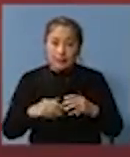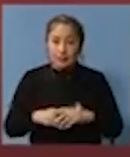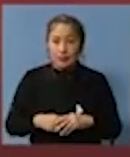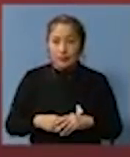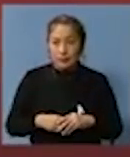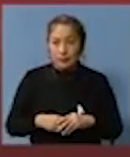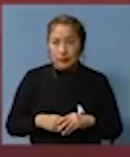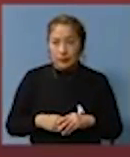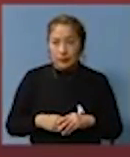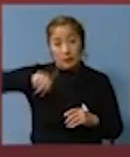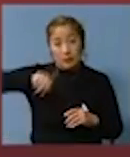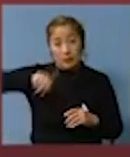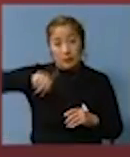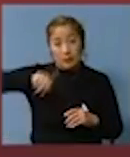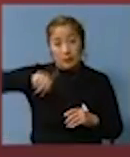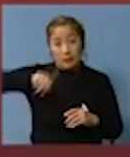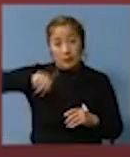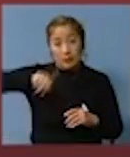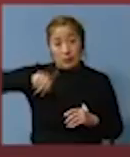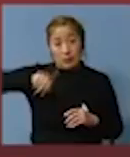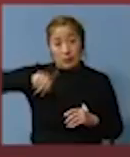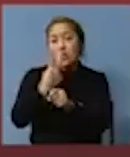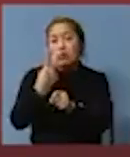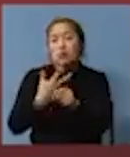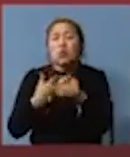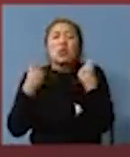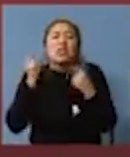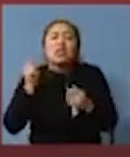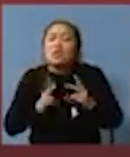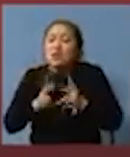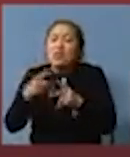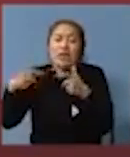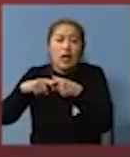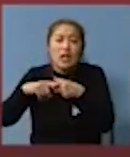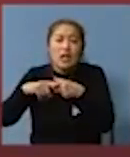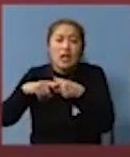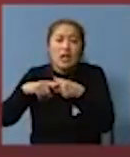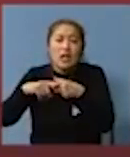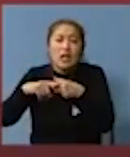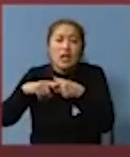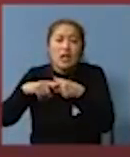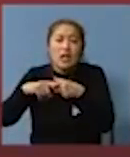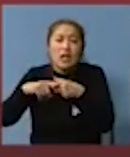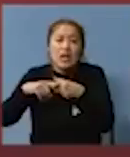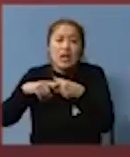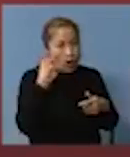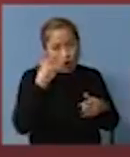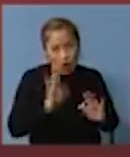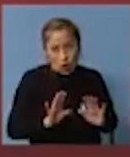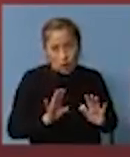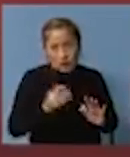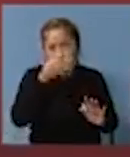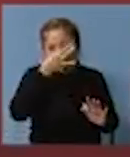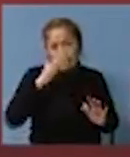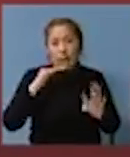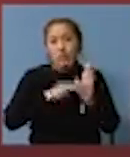ellos presentan mañana la lista y después dicen, no, yo el primero, pero ¿qué va a decir usted al camionero? Camionero no se le puede. Ponga